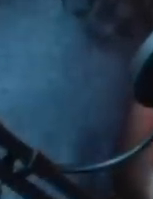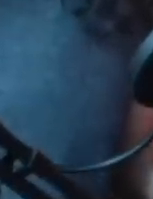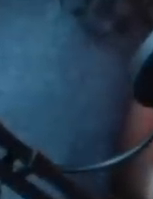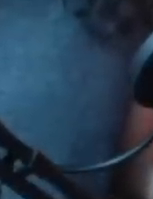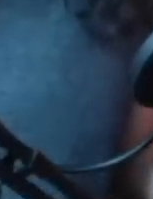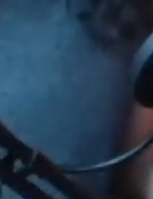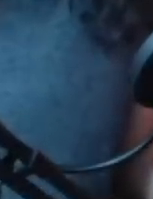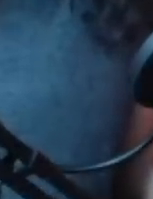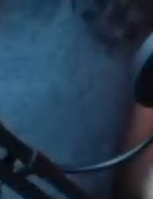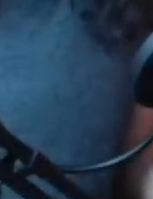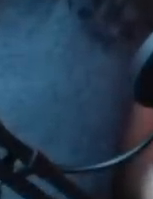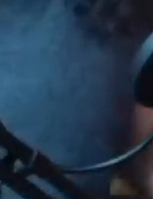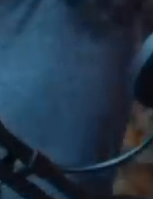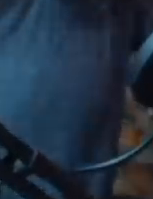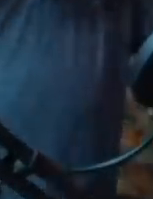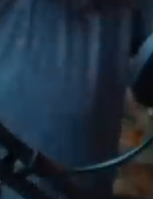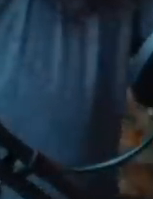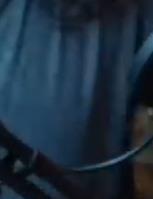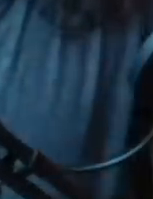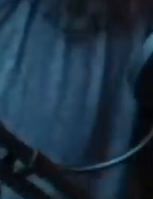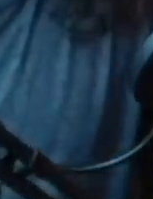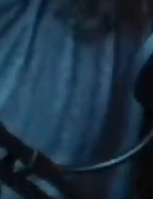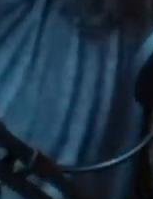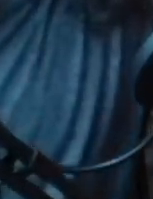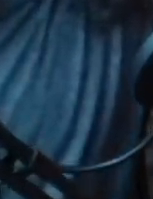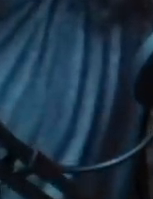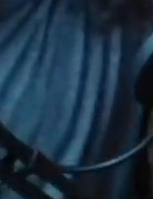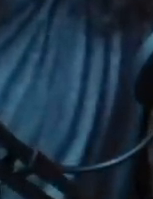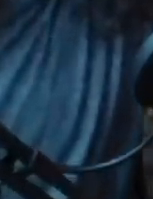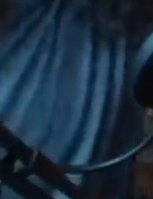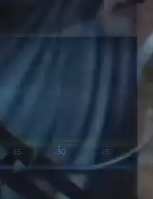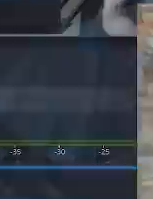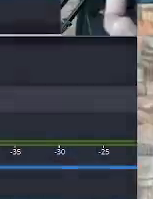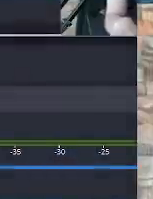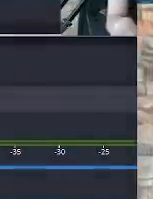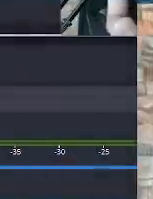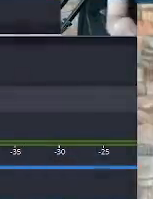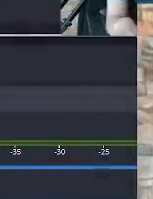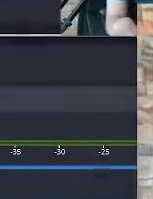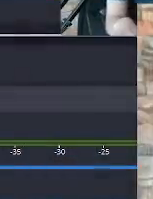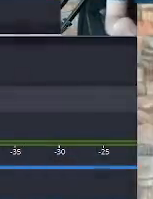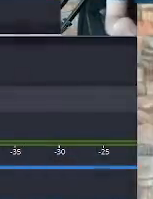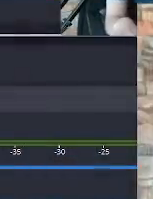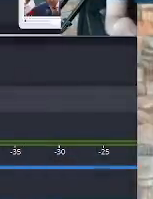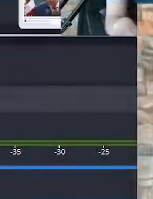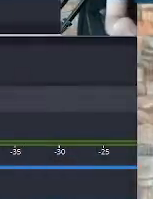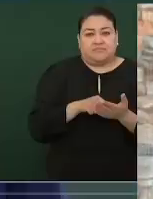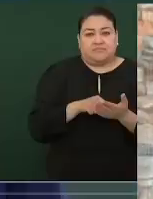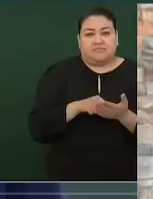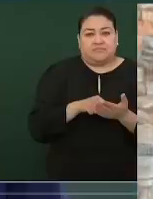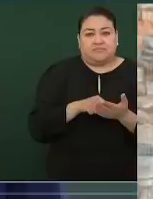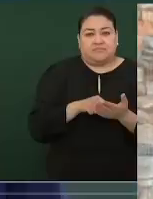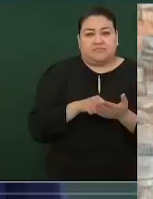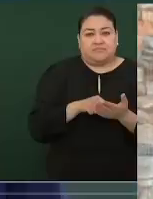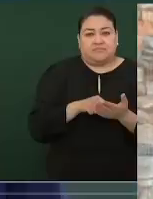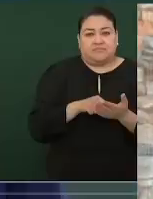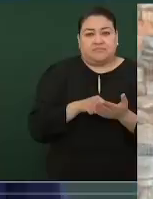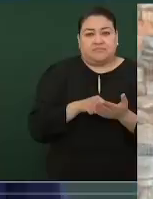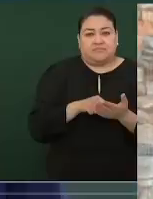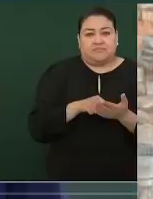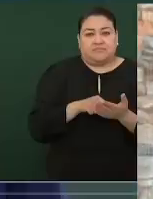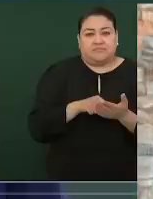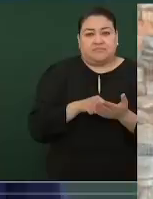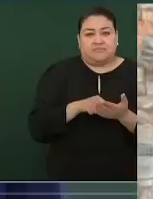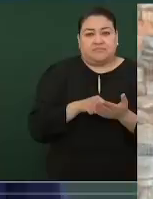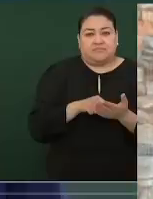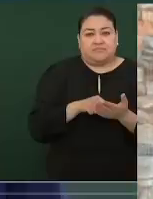Corea y de Corea a México con Patriotas el chismes es el presidente puso a la al general admirante no sé que sea